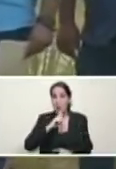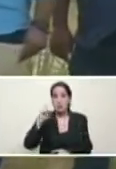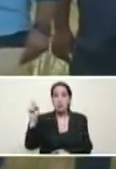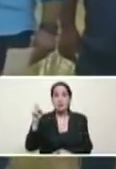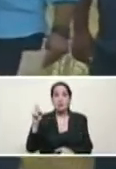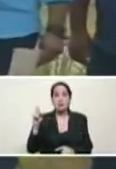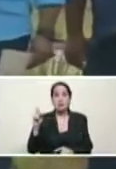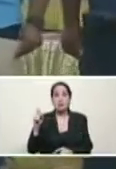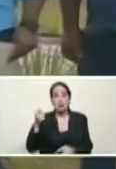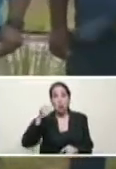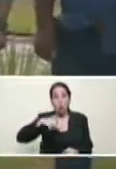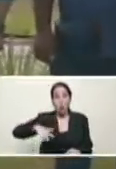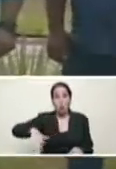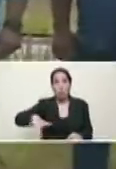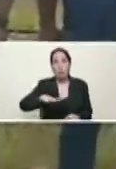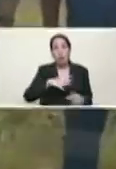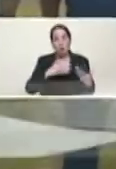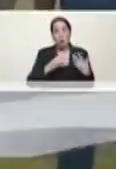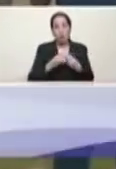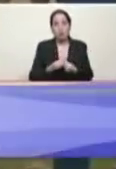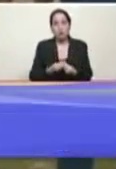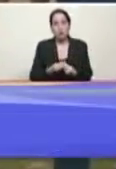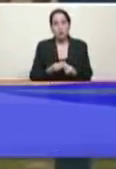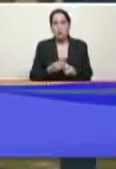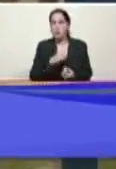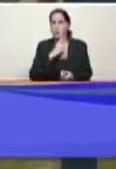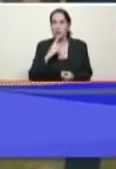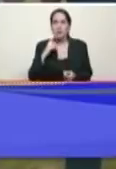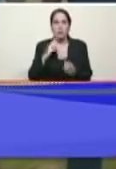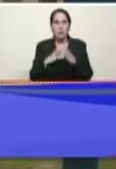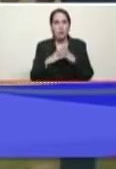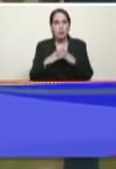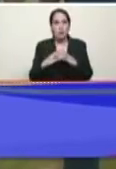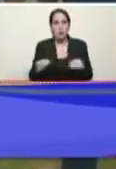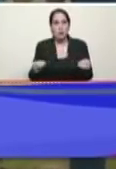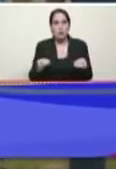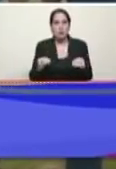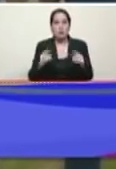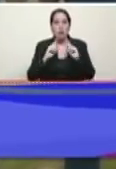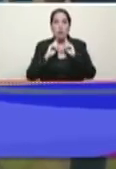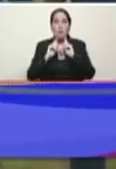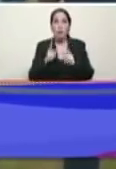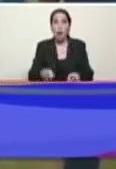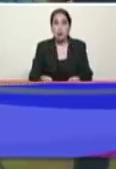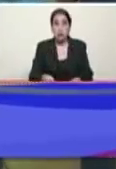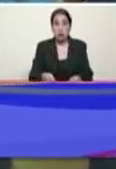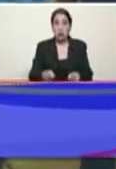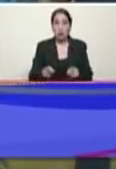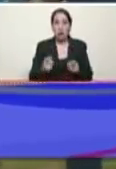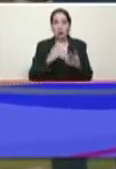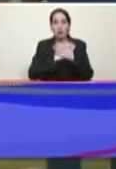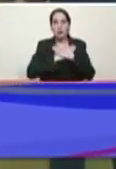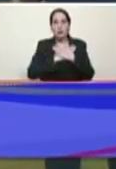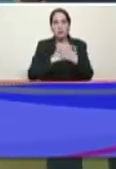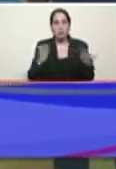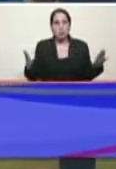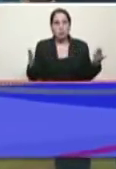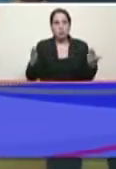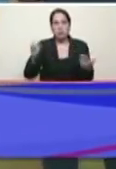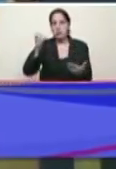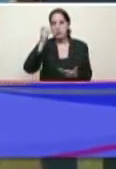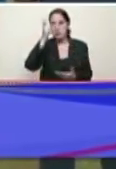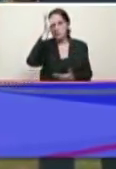que me acompaña aquí, en nombre de todo el pueblo del estado Falcón, porque este paseo está a la disposición de nuestro estado Falcón. Y el día